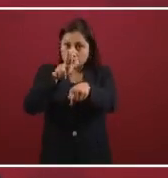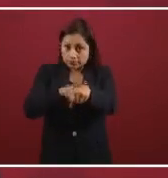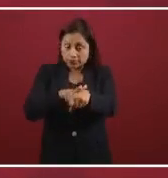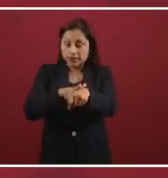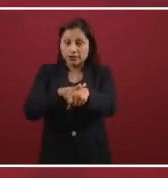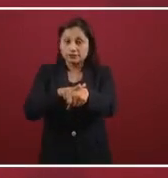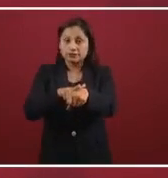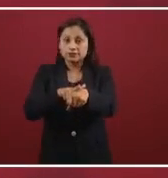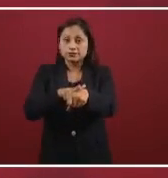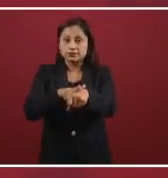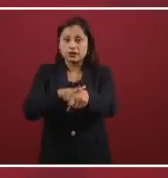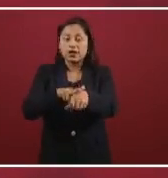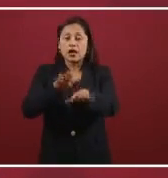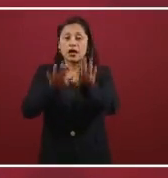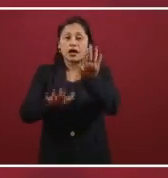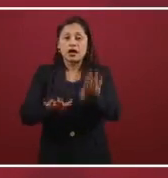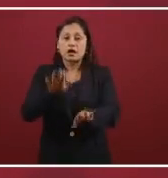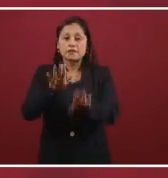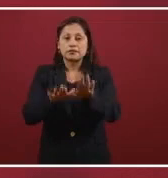donde solo hay un turno